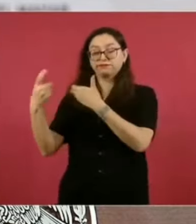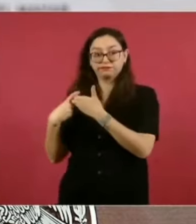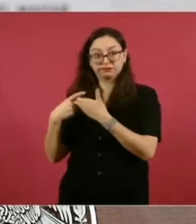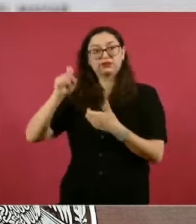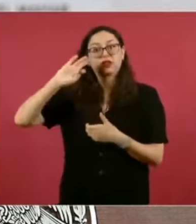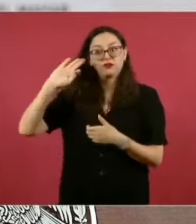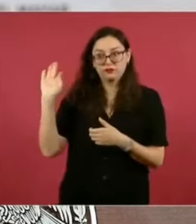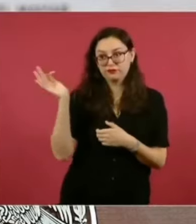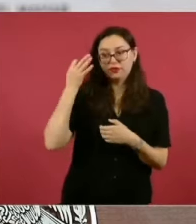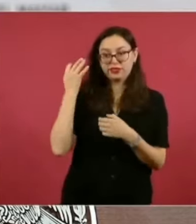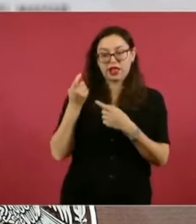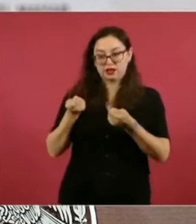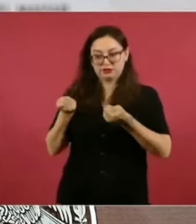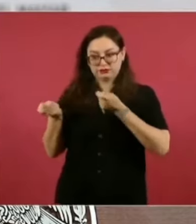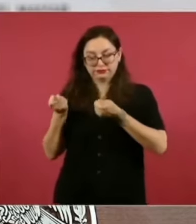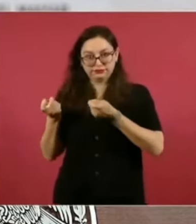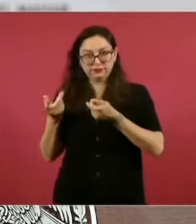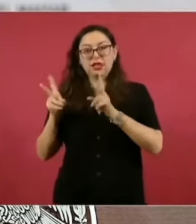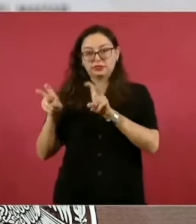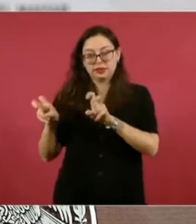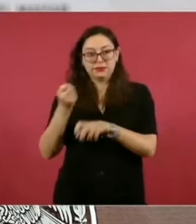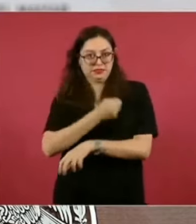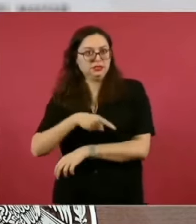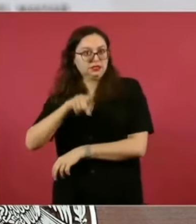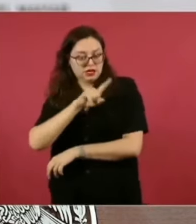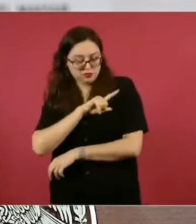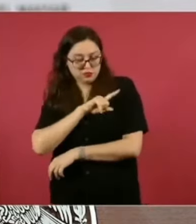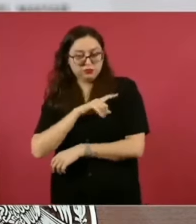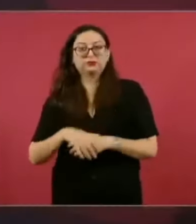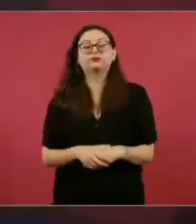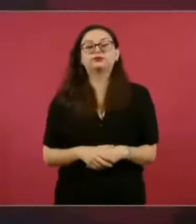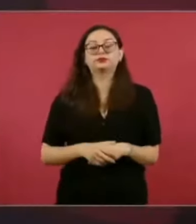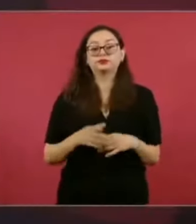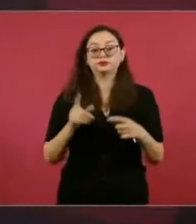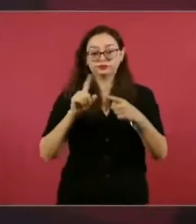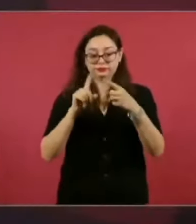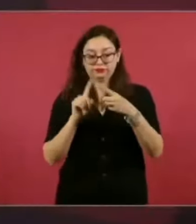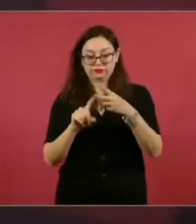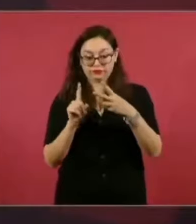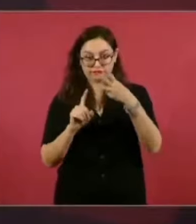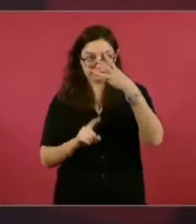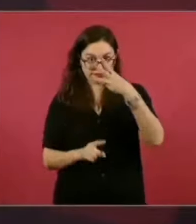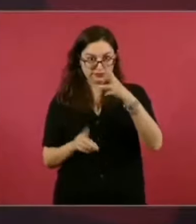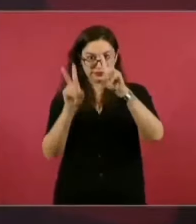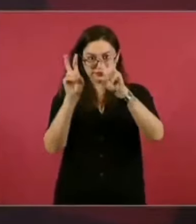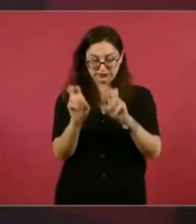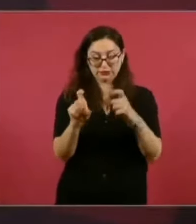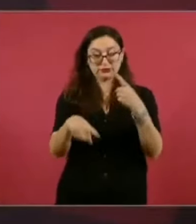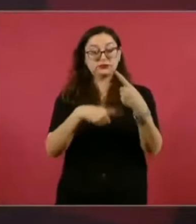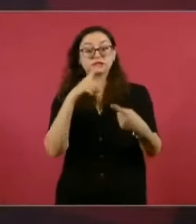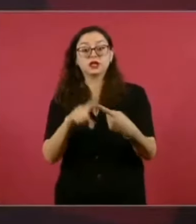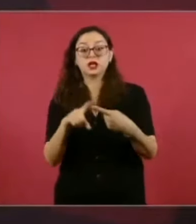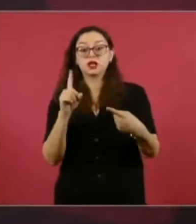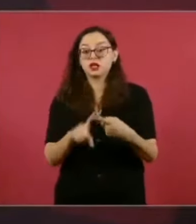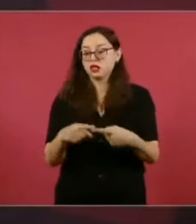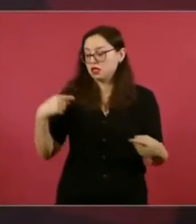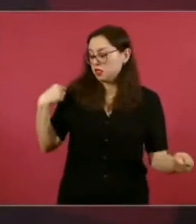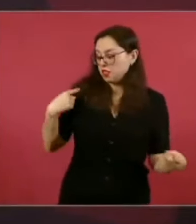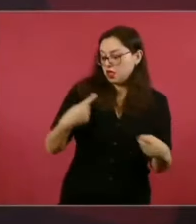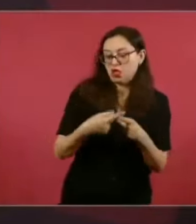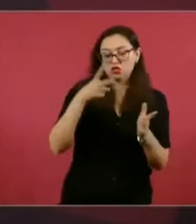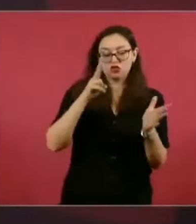temas estado por estado. El primero es los avances en la contratación del personal de